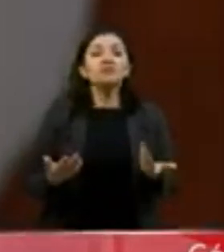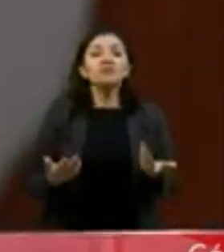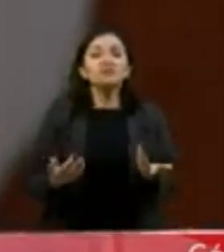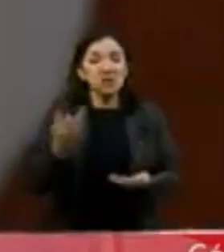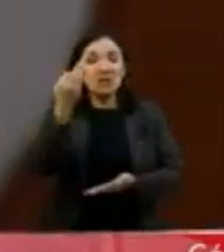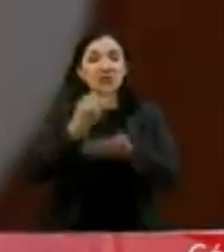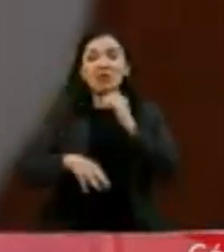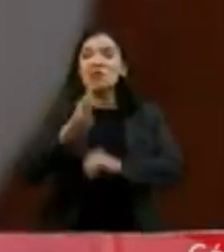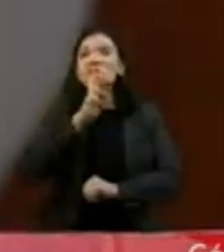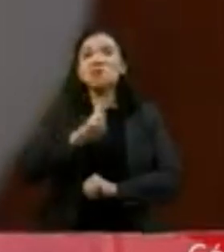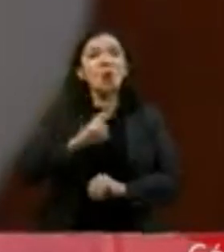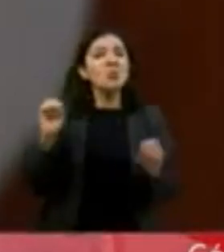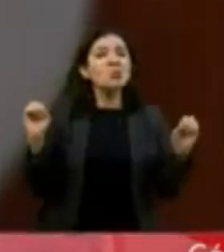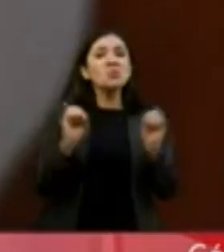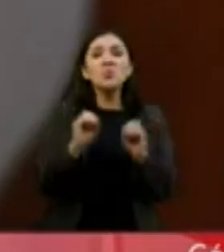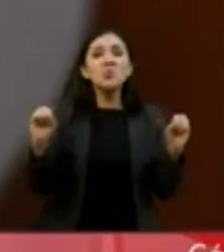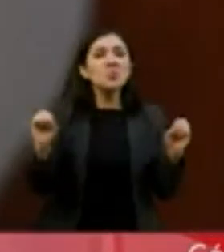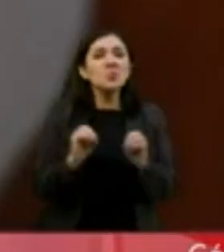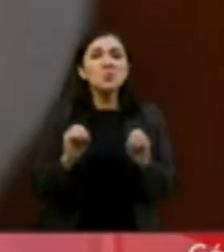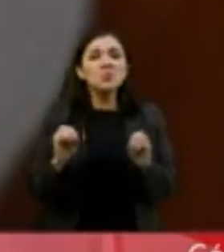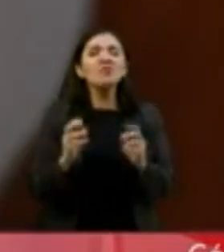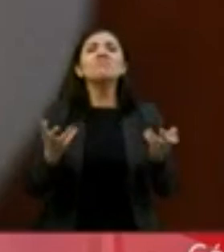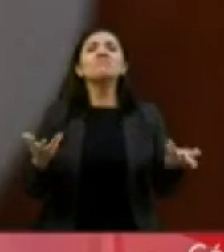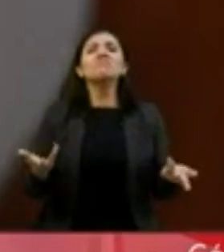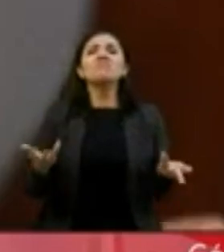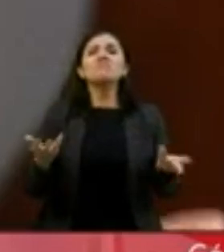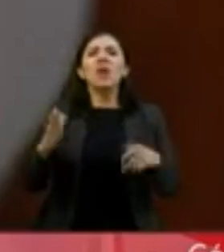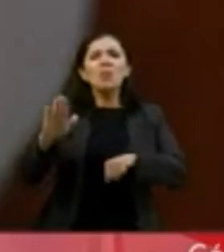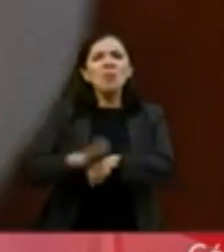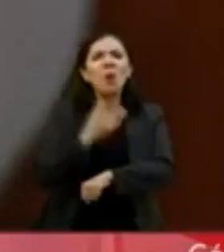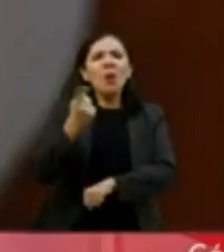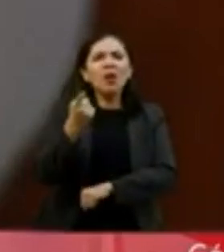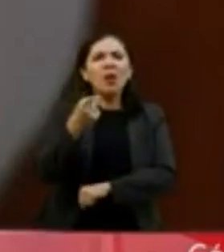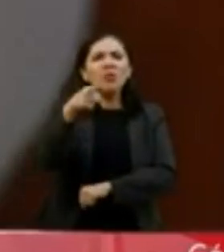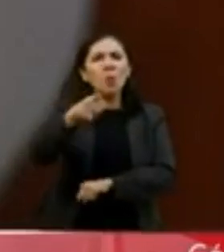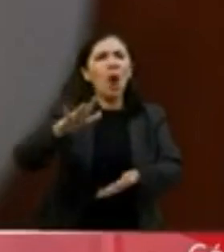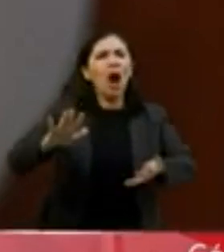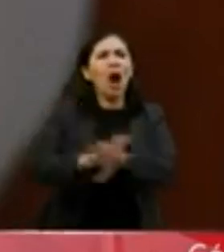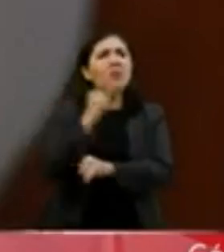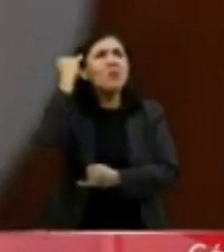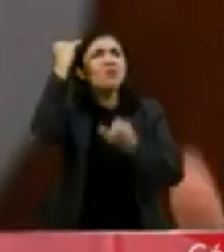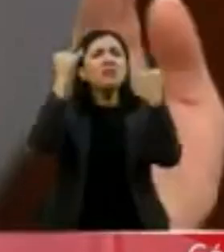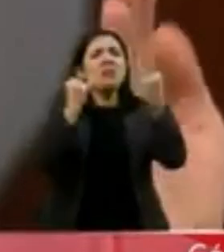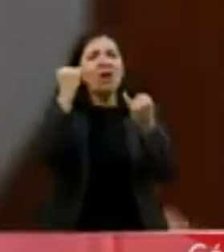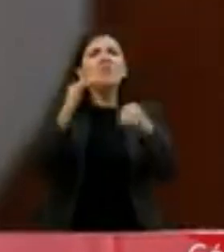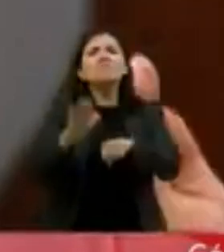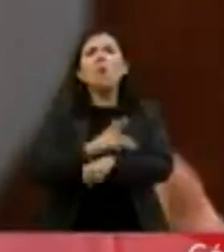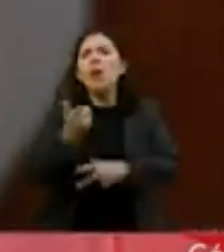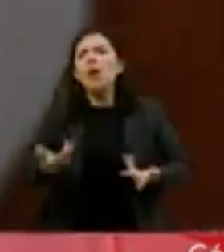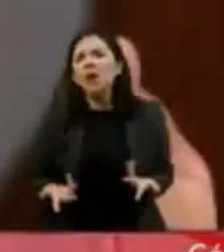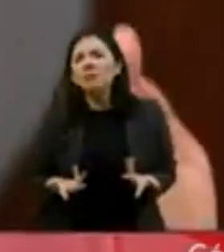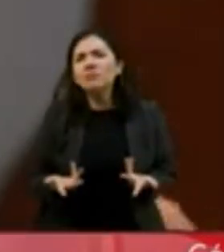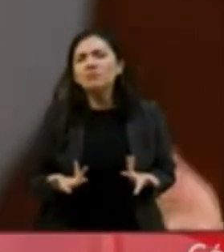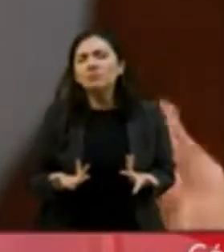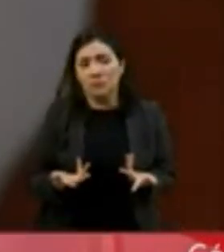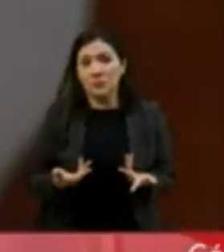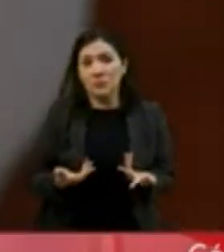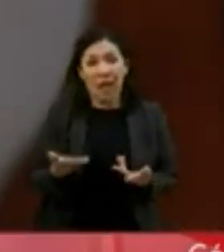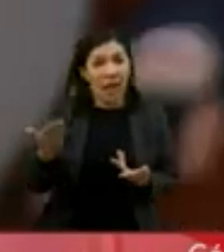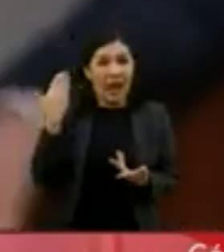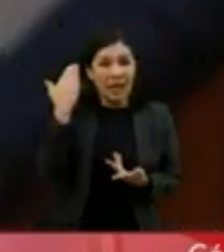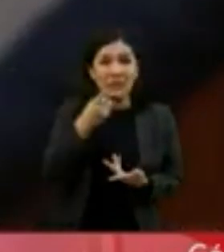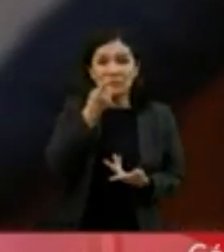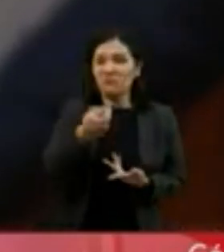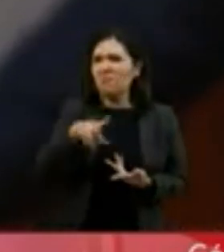han respondido Por qué cambiaron su posición Por qué cambiaron de la acción